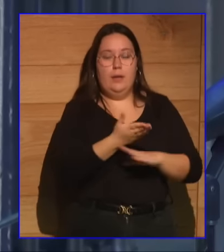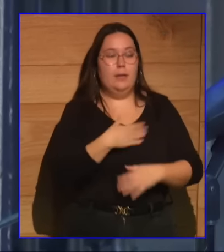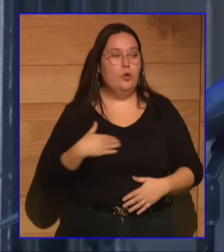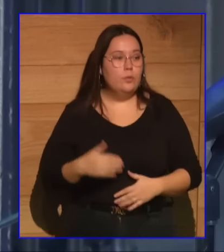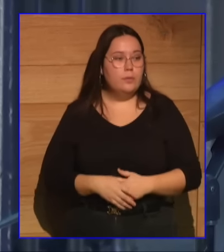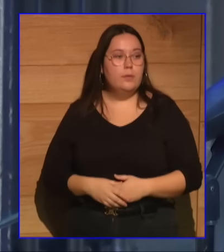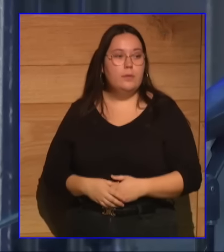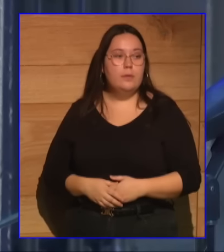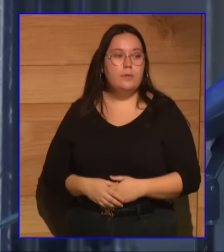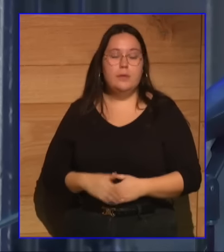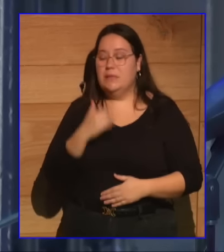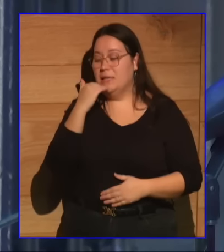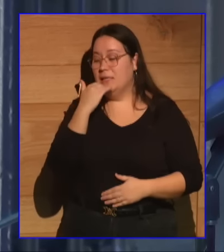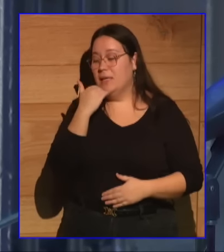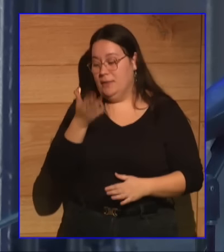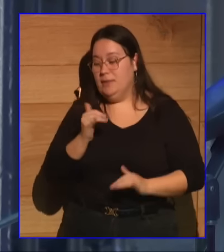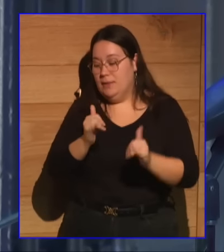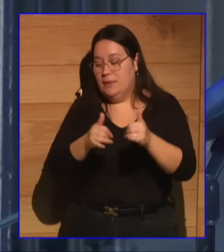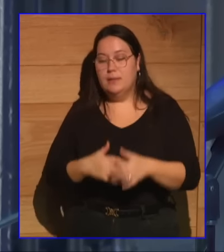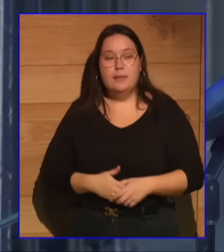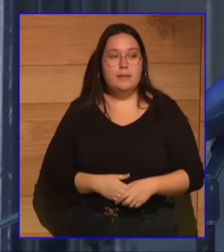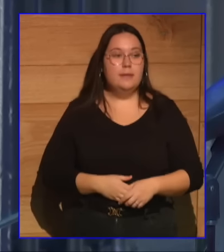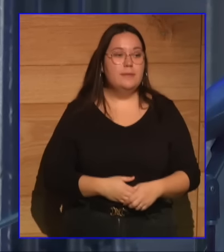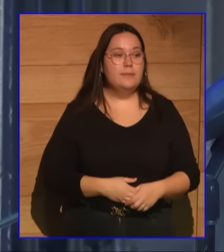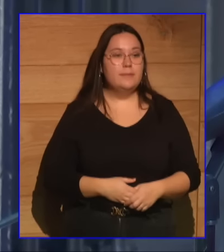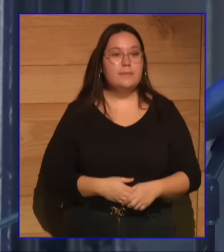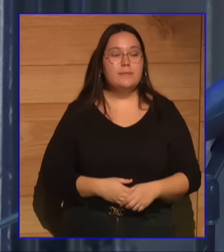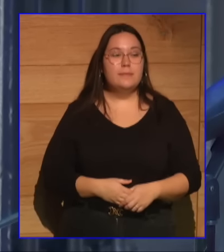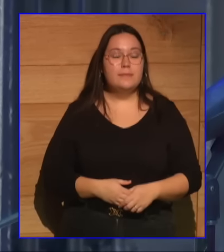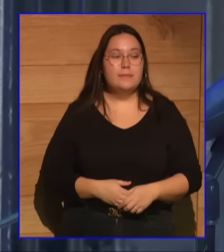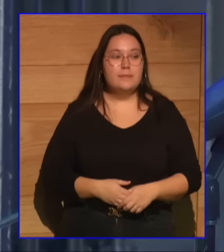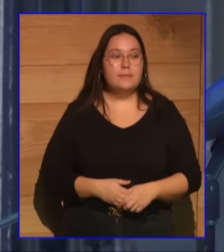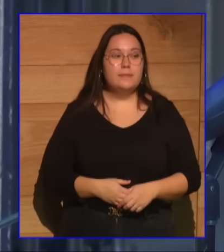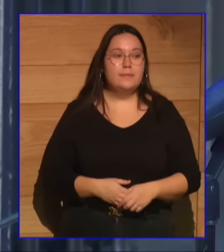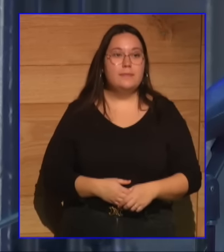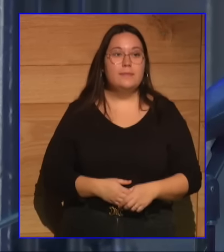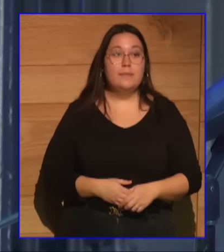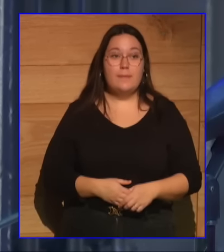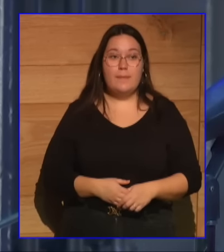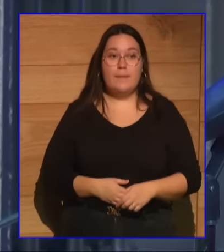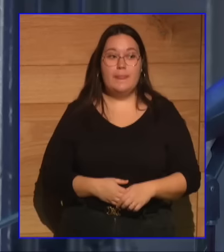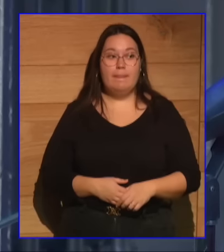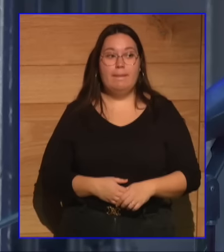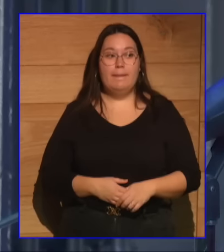Cuando hace... Pues ya estás ahí. Cuando hace